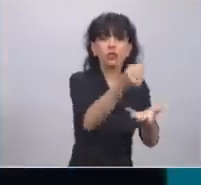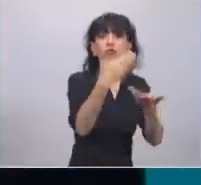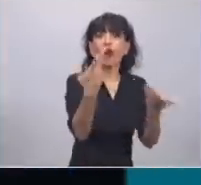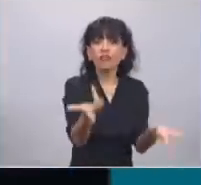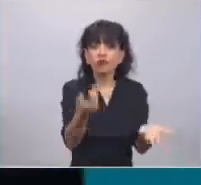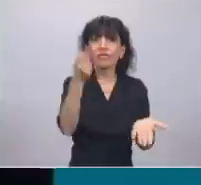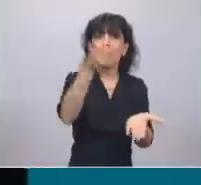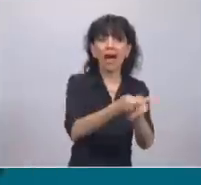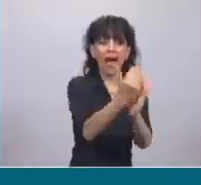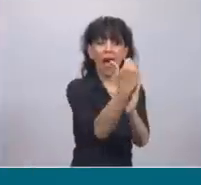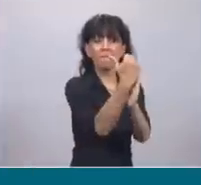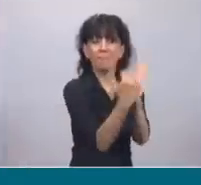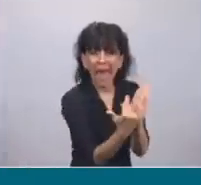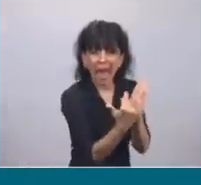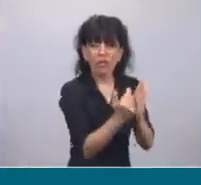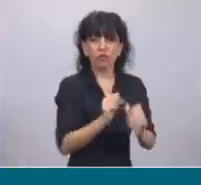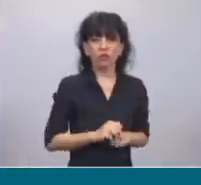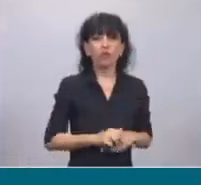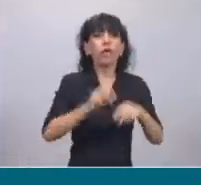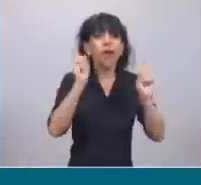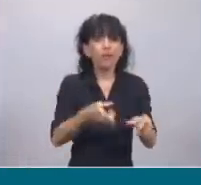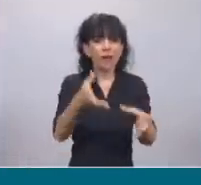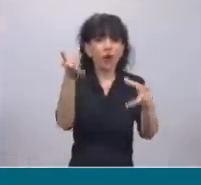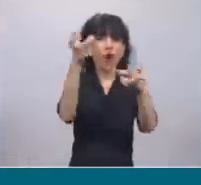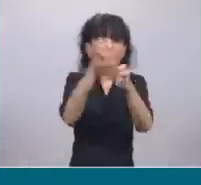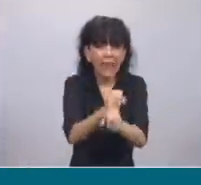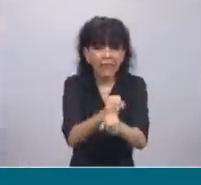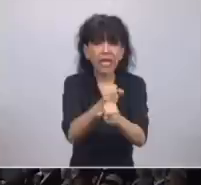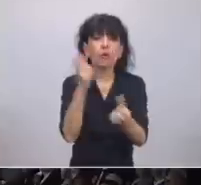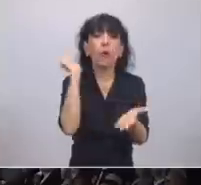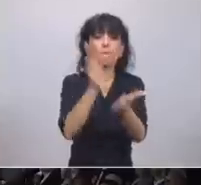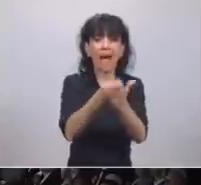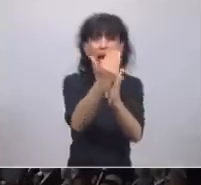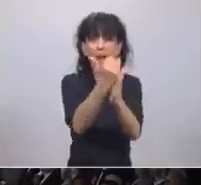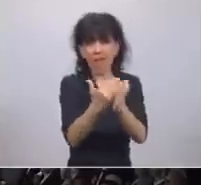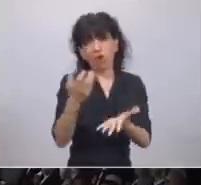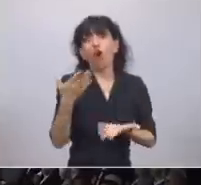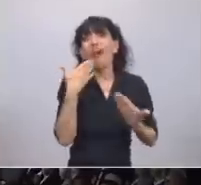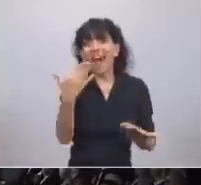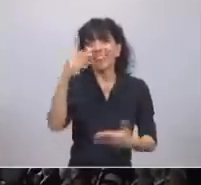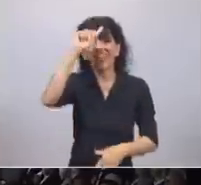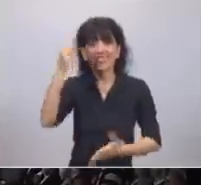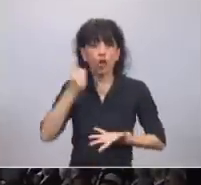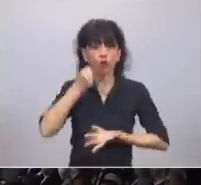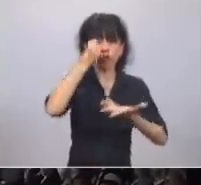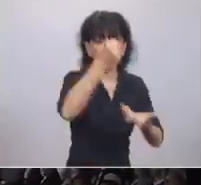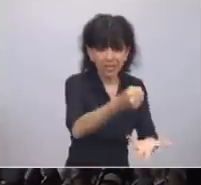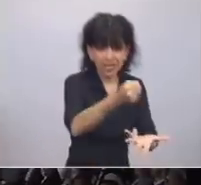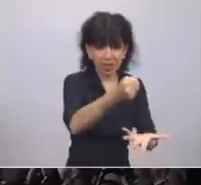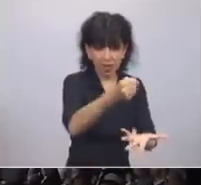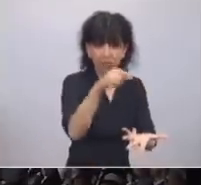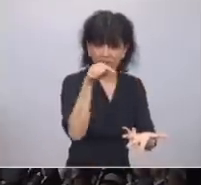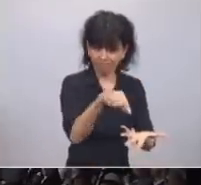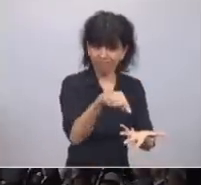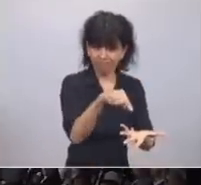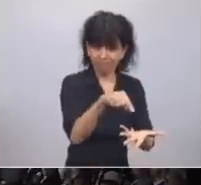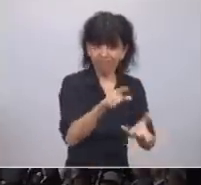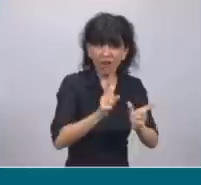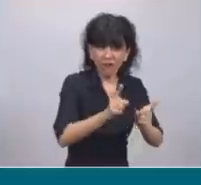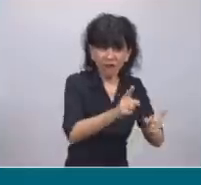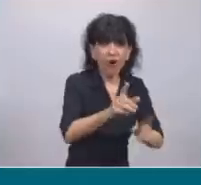en el transporte automotor de pasajeros, como venimos haciendo, o que elijan